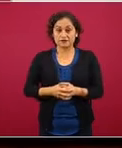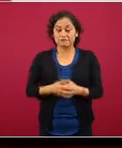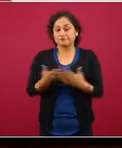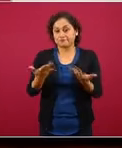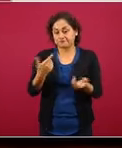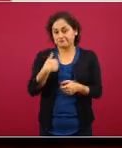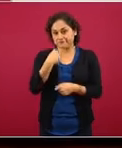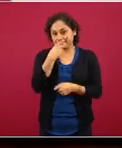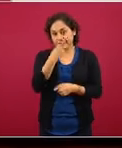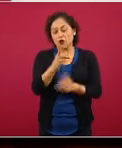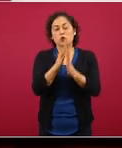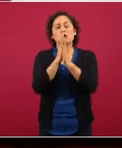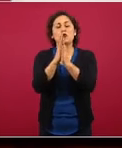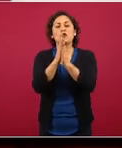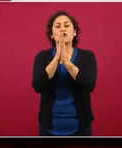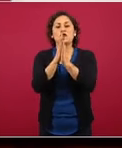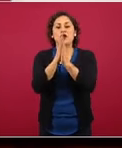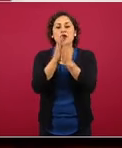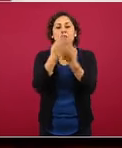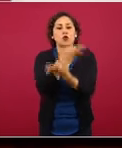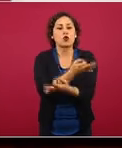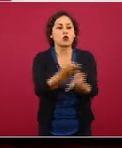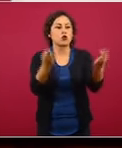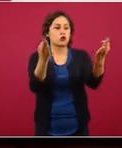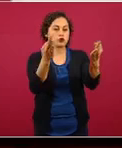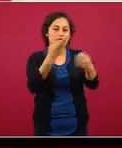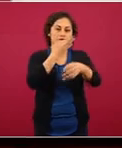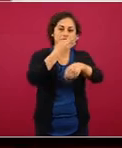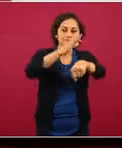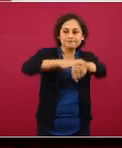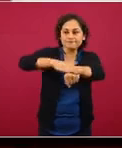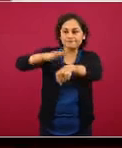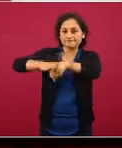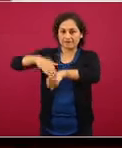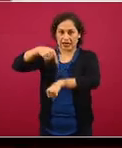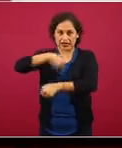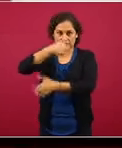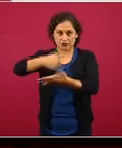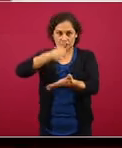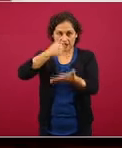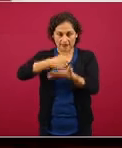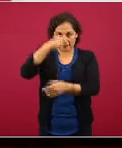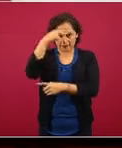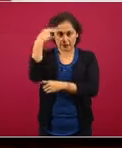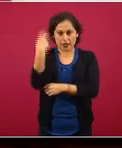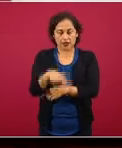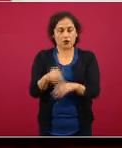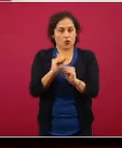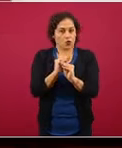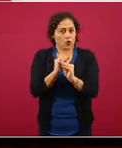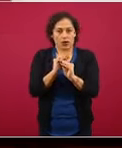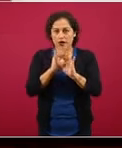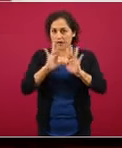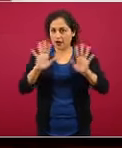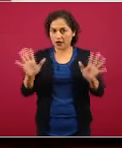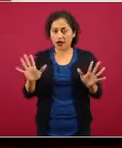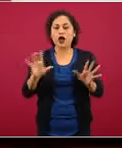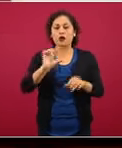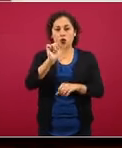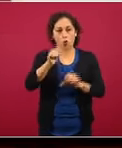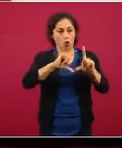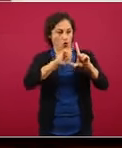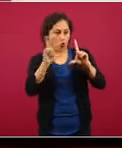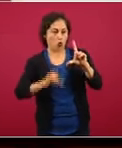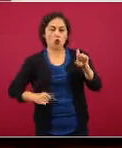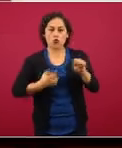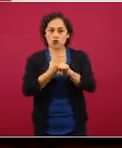Reiteramos el llamado específico a la Ciudad de México sin menospreciar el llamado que hacemos en el resto del país,